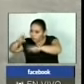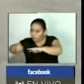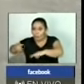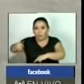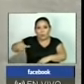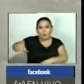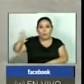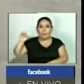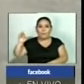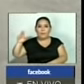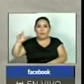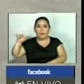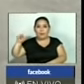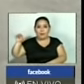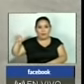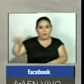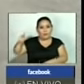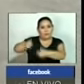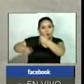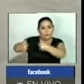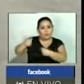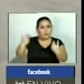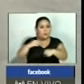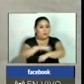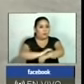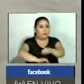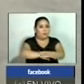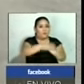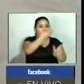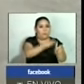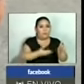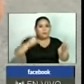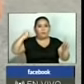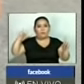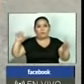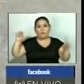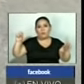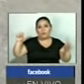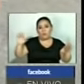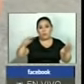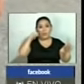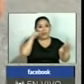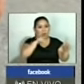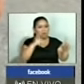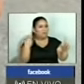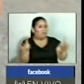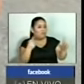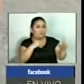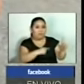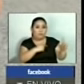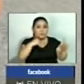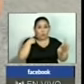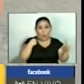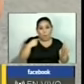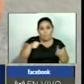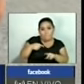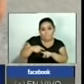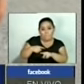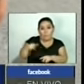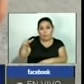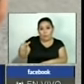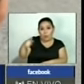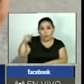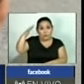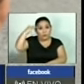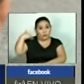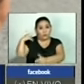Berlín, Usulután, la policía capturó a José Luis Calleja, de 35 años, quien habría asesinado con arma cortante a su compañera